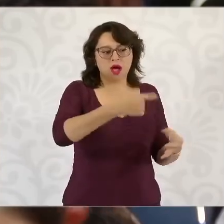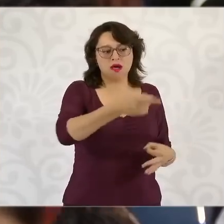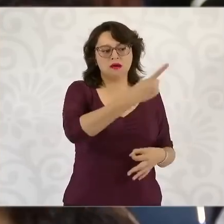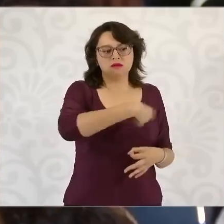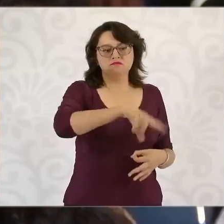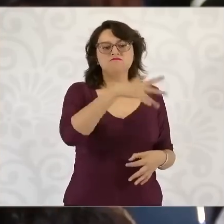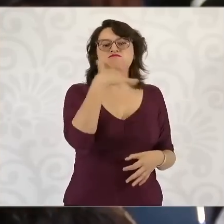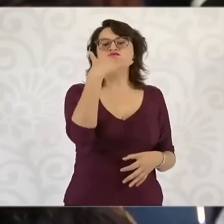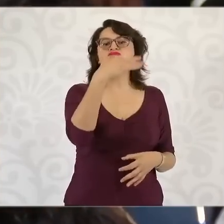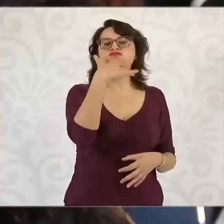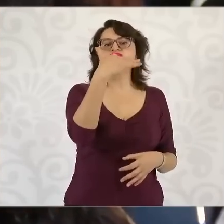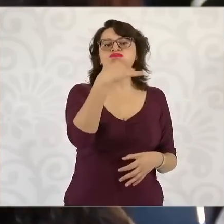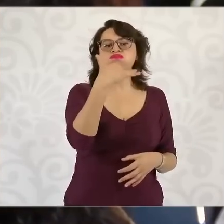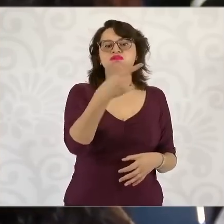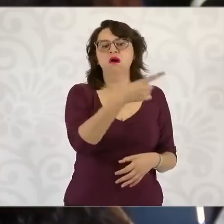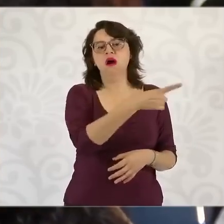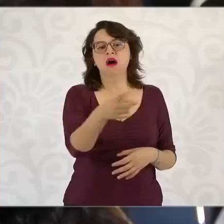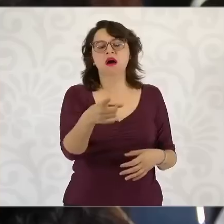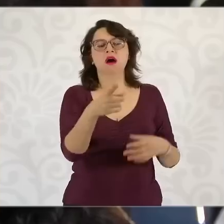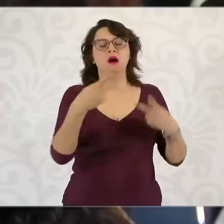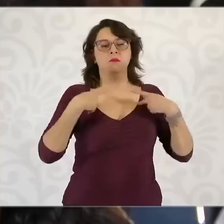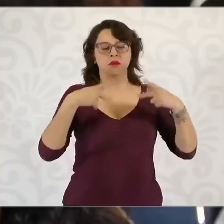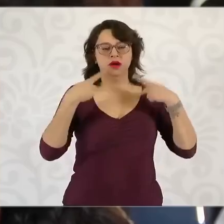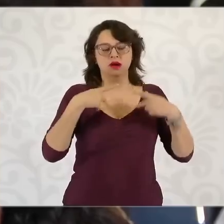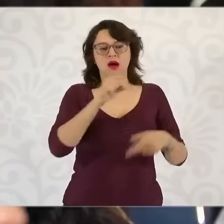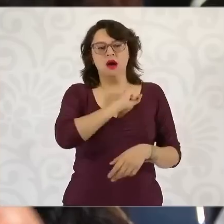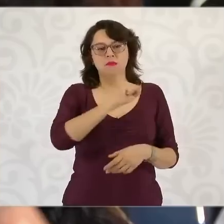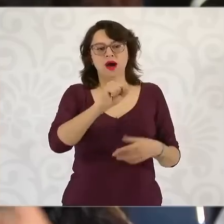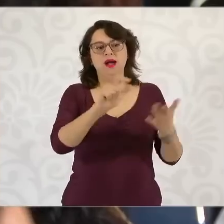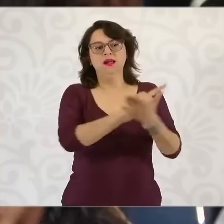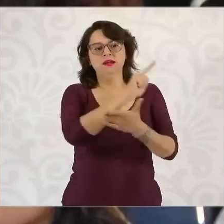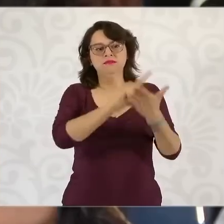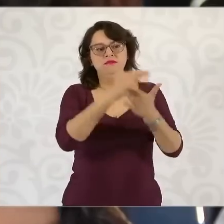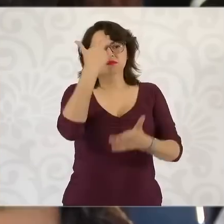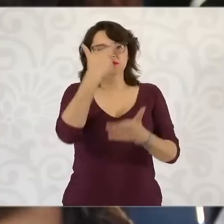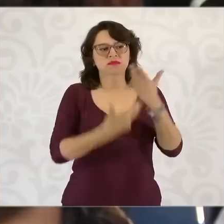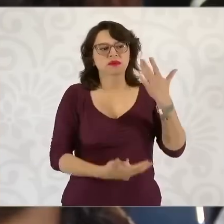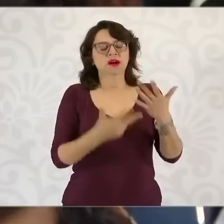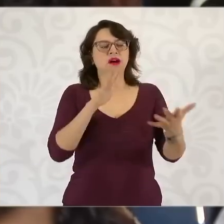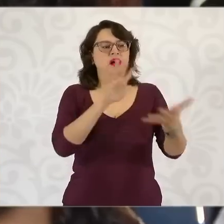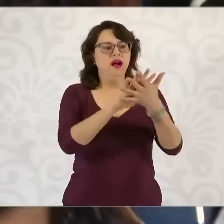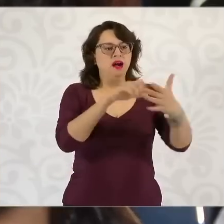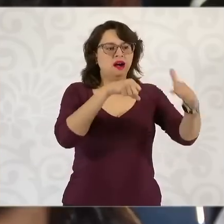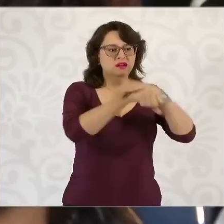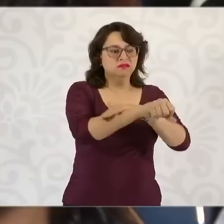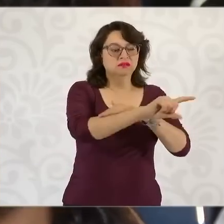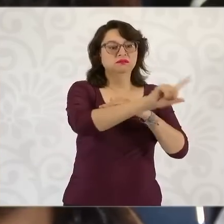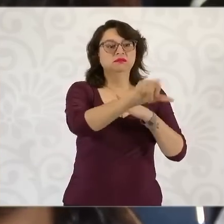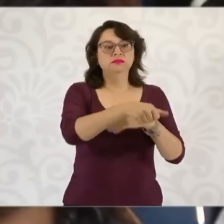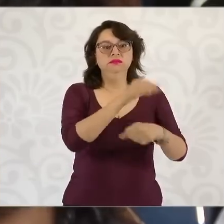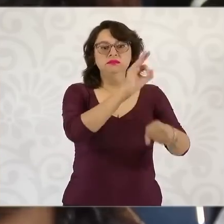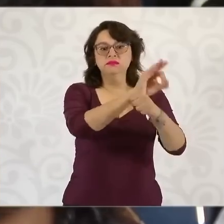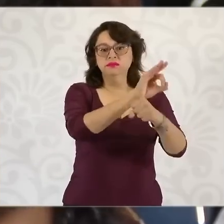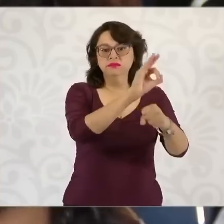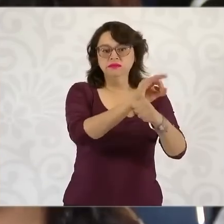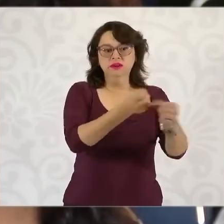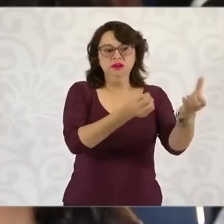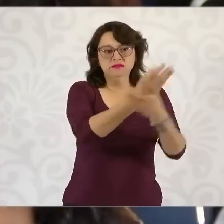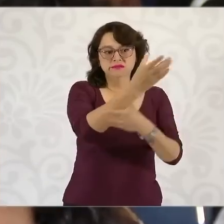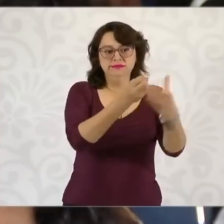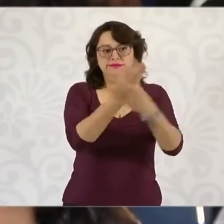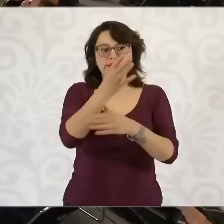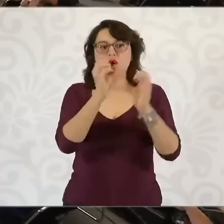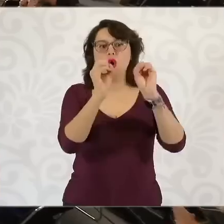reos a penales de menor seguridad, o han sido liberados algunas personas consideradas delincuentes de alto